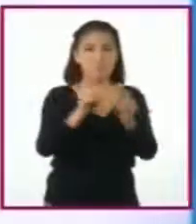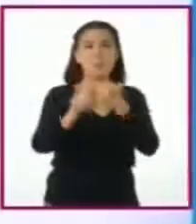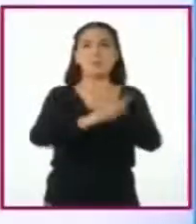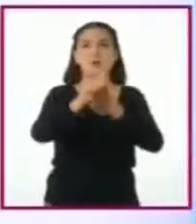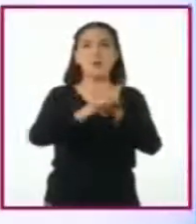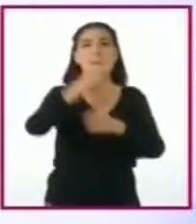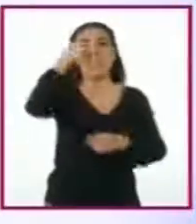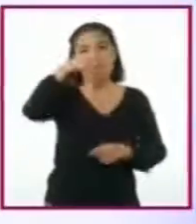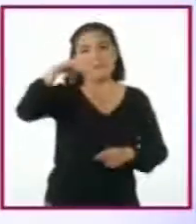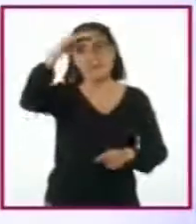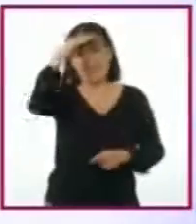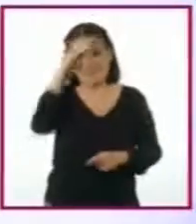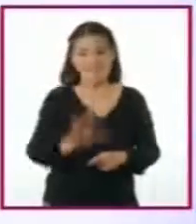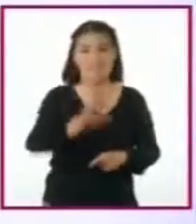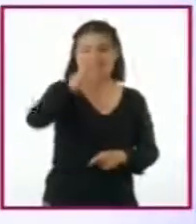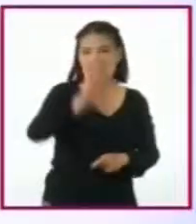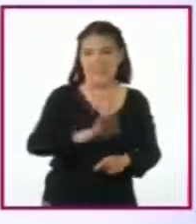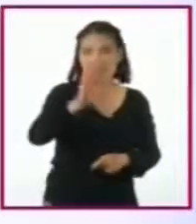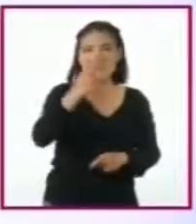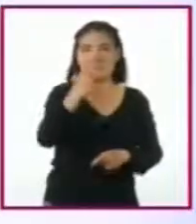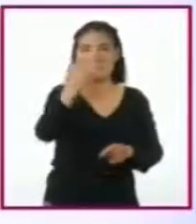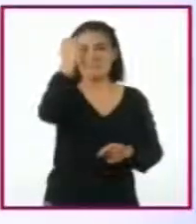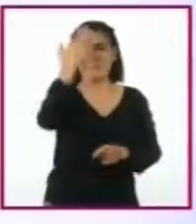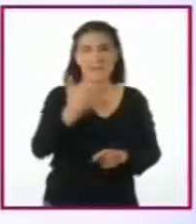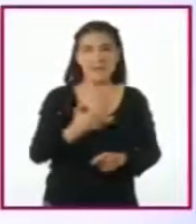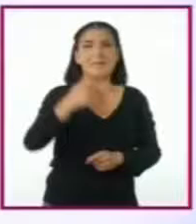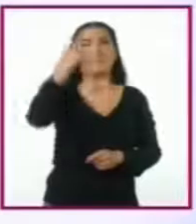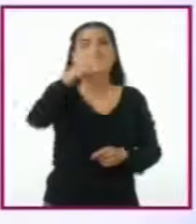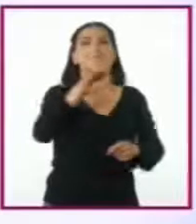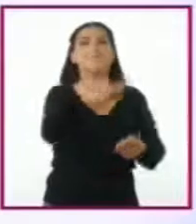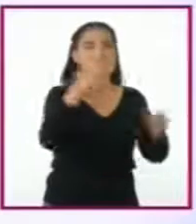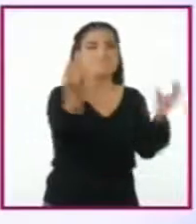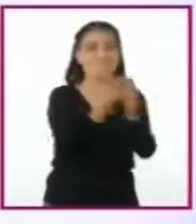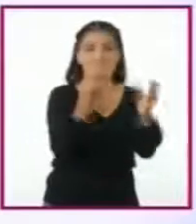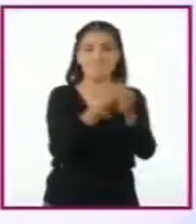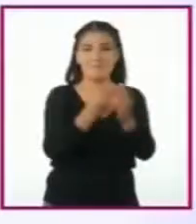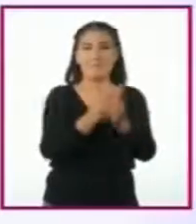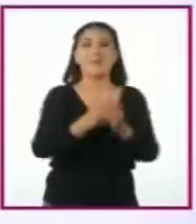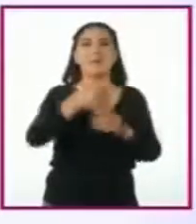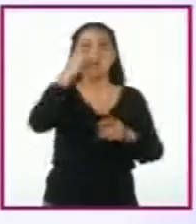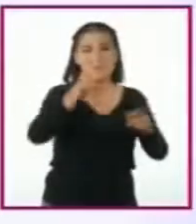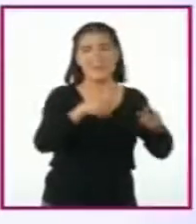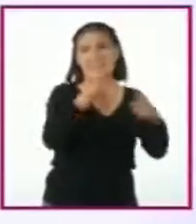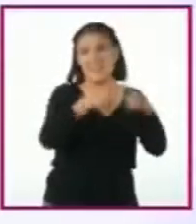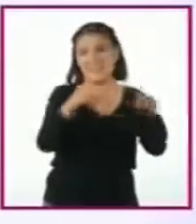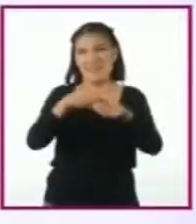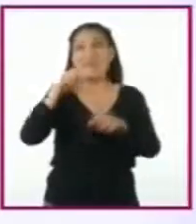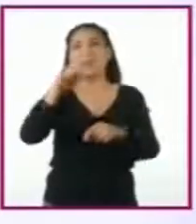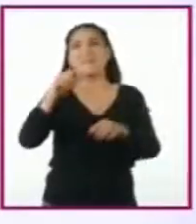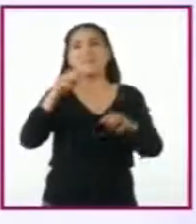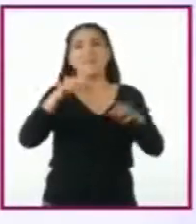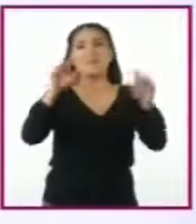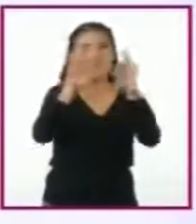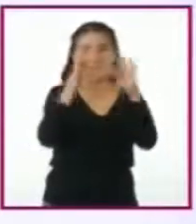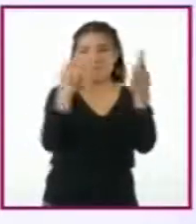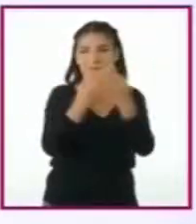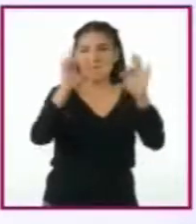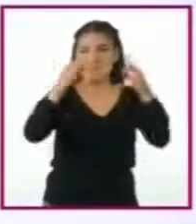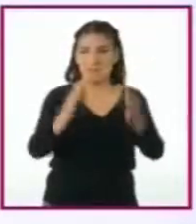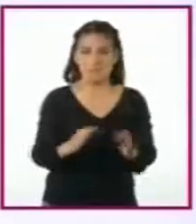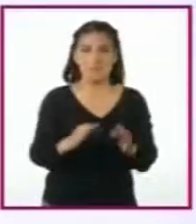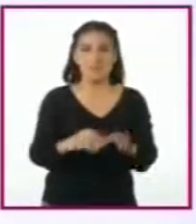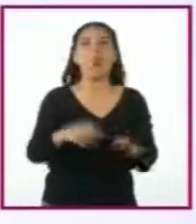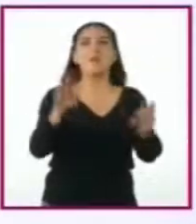congruencia y semejanza que implican utilizar estas propiedades en triángulos o en cualquier figura. Un resultado importante que